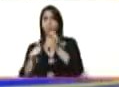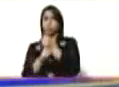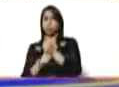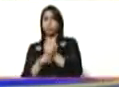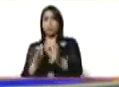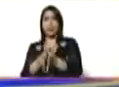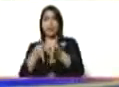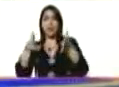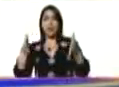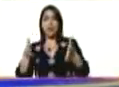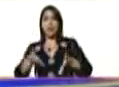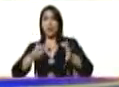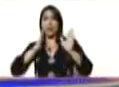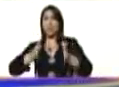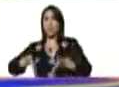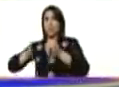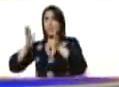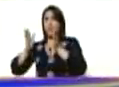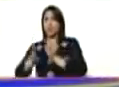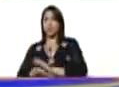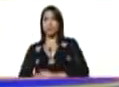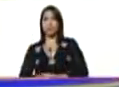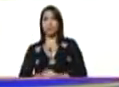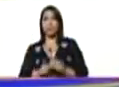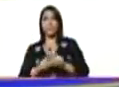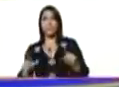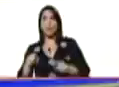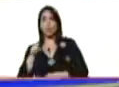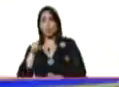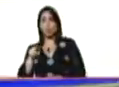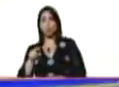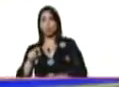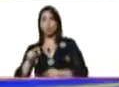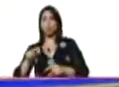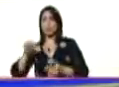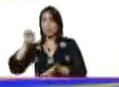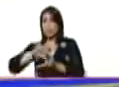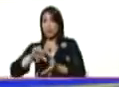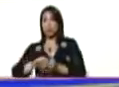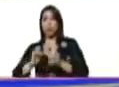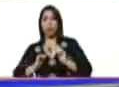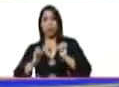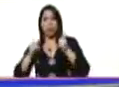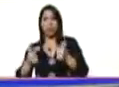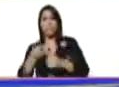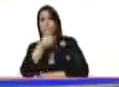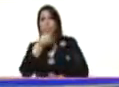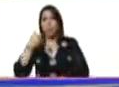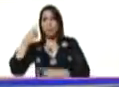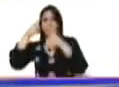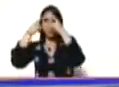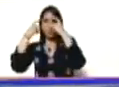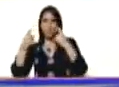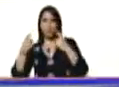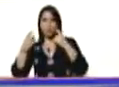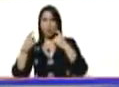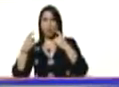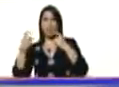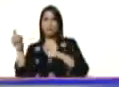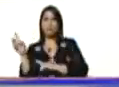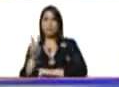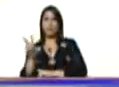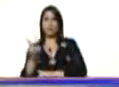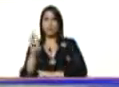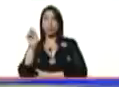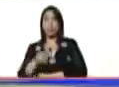edificio, tremenda infraestructura para que el centro arranque con los mejores profesionales de Venezuela,